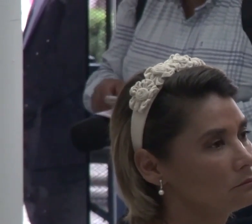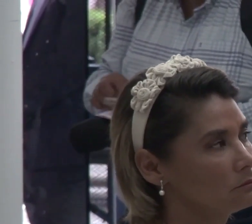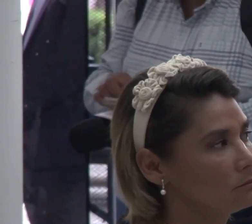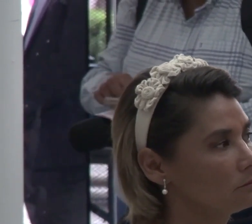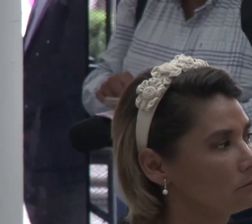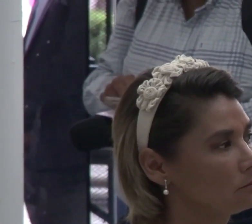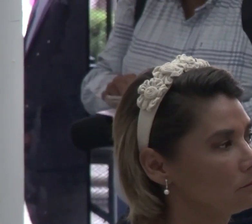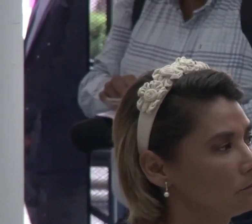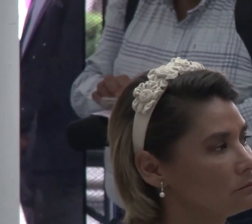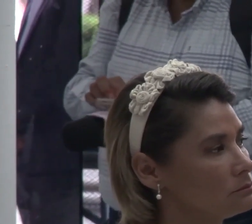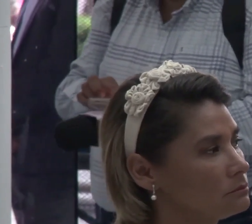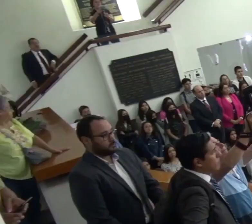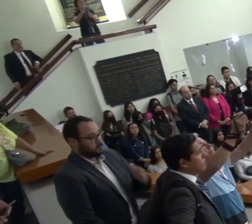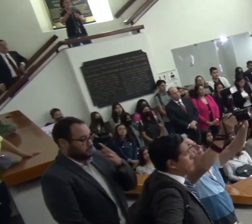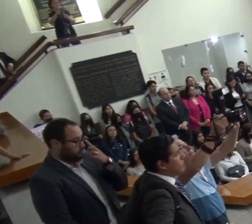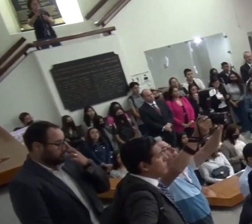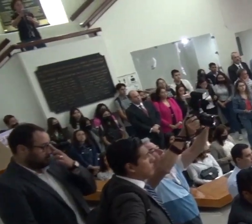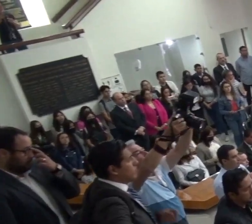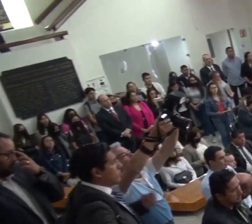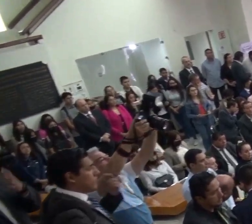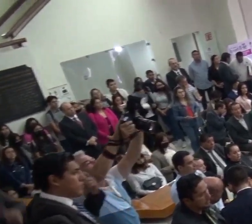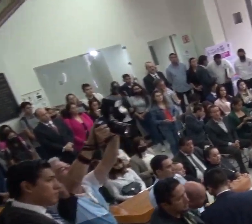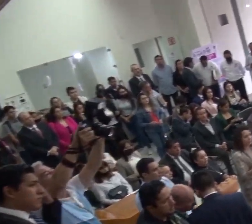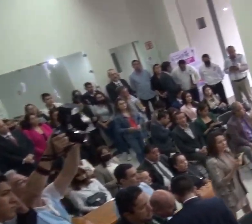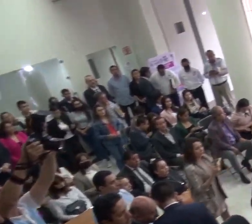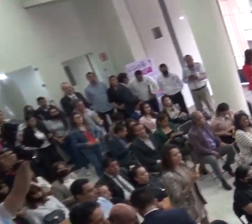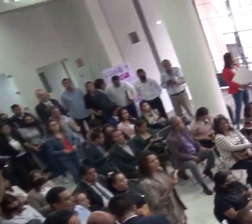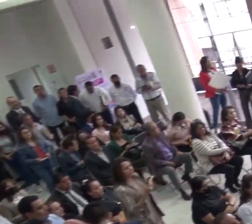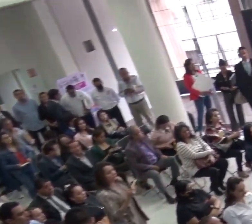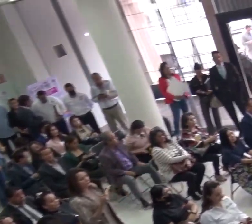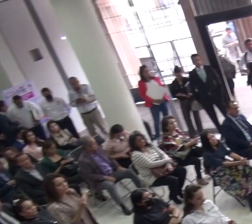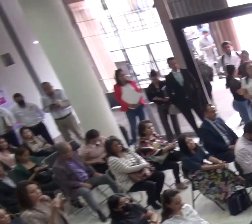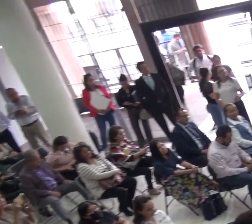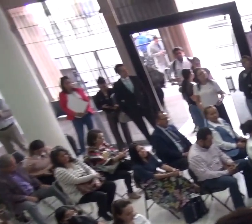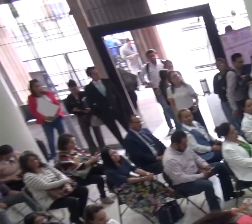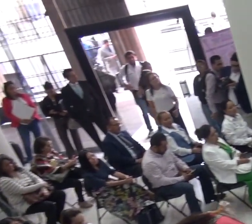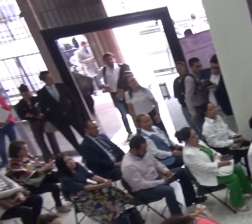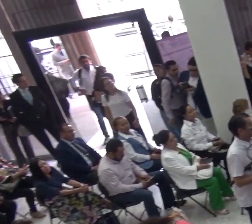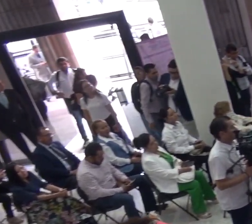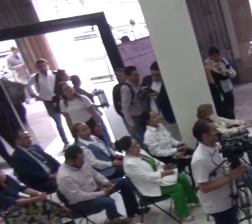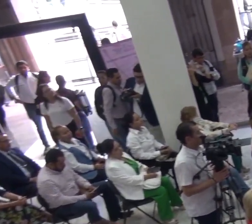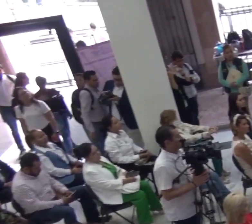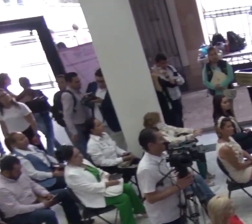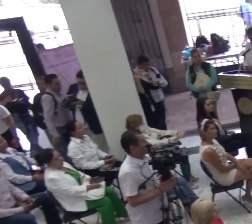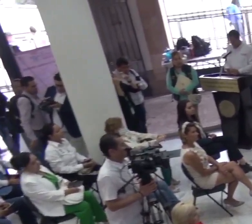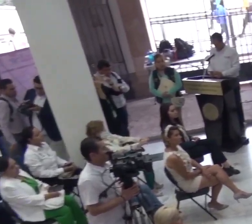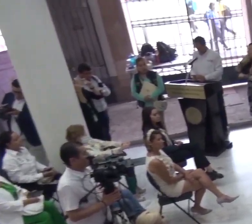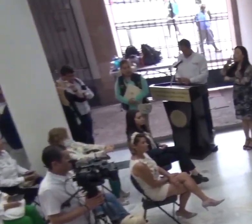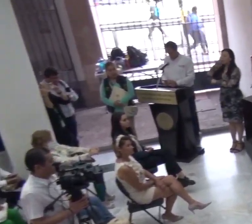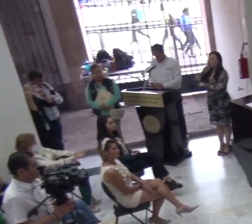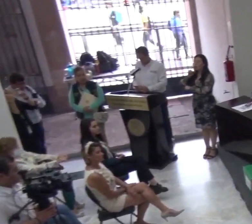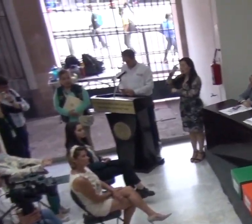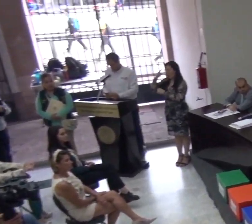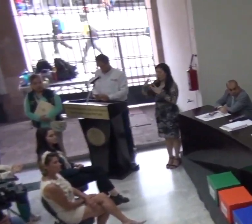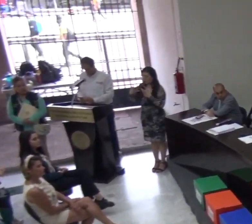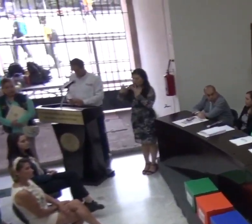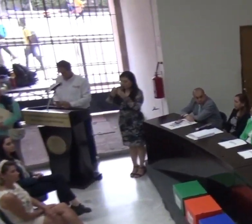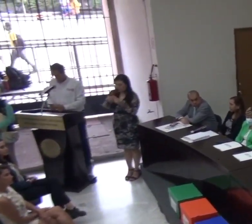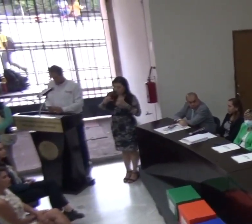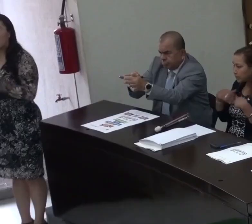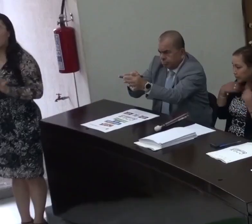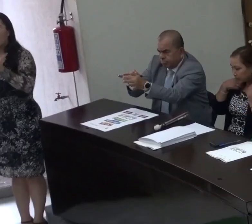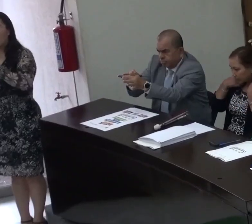esta consulta que se va a realizar a las personas con discapacidad tiene por aquí unas variantes